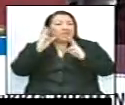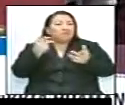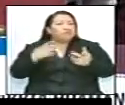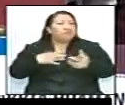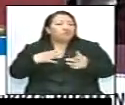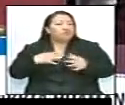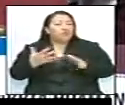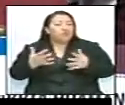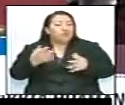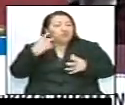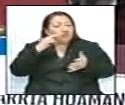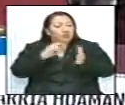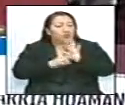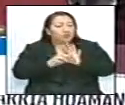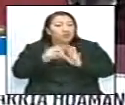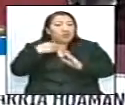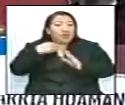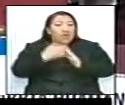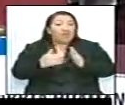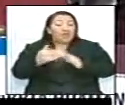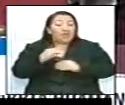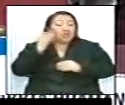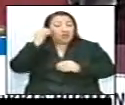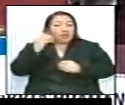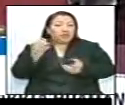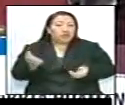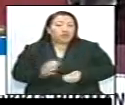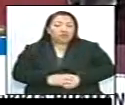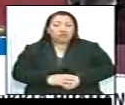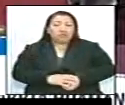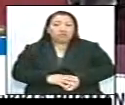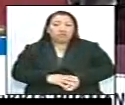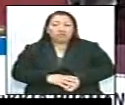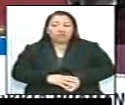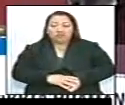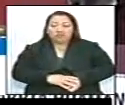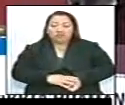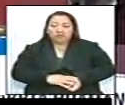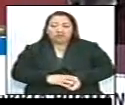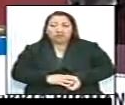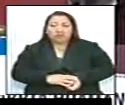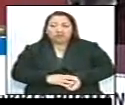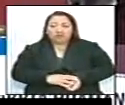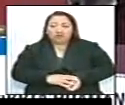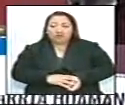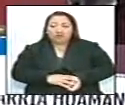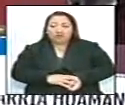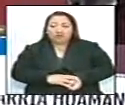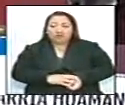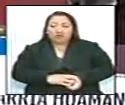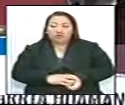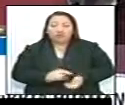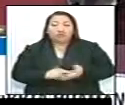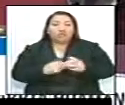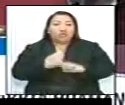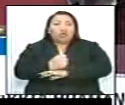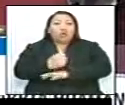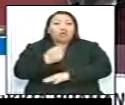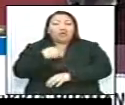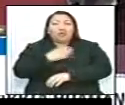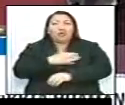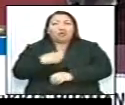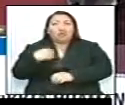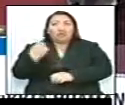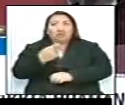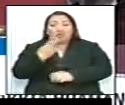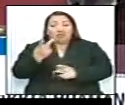que, sabiendo eso, esté adelantando, alentando en realidad este tipo de golpes de Estado, ¿no es cierto?